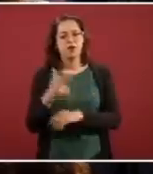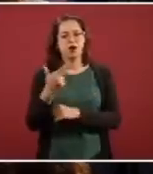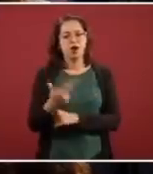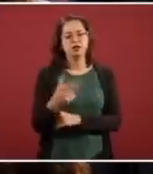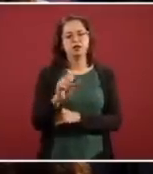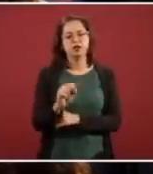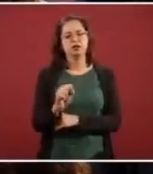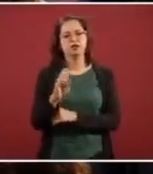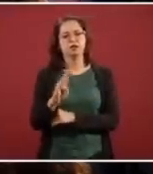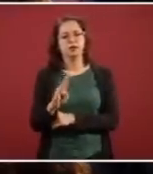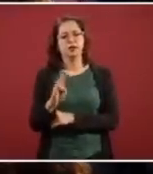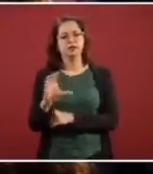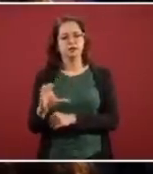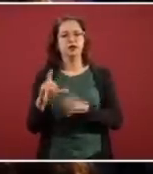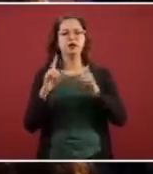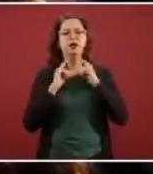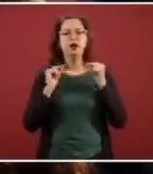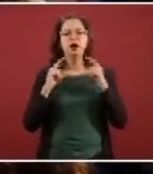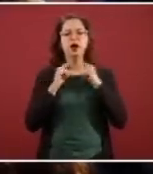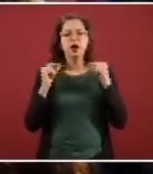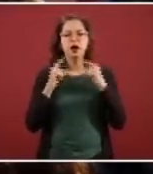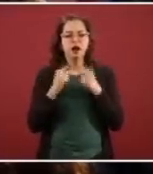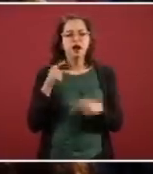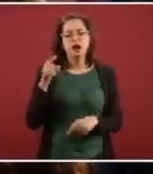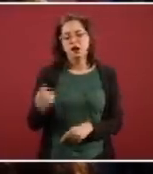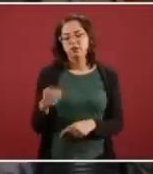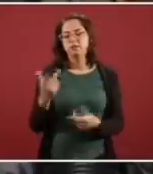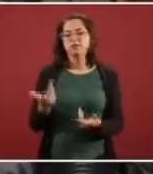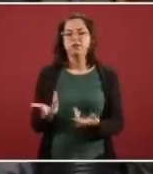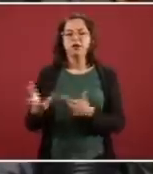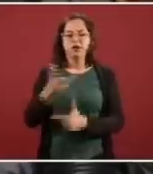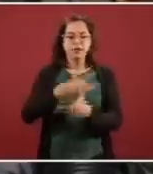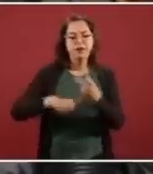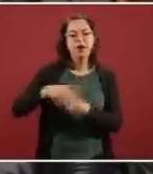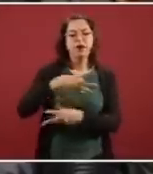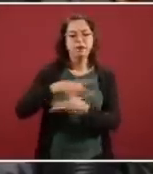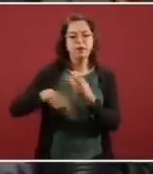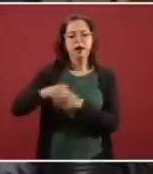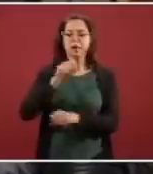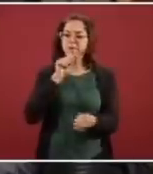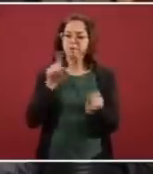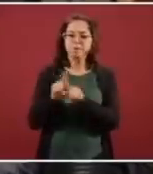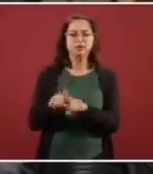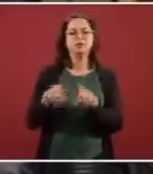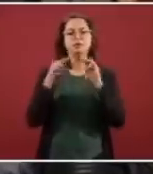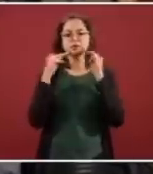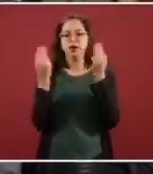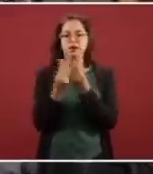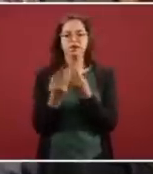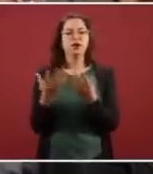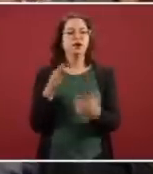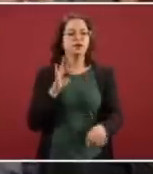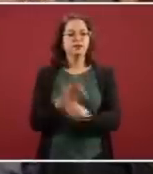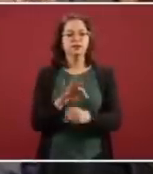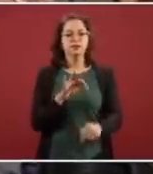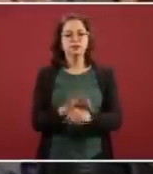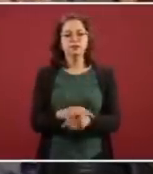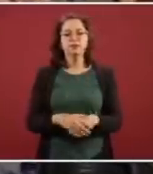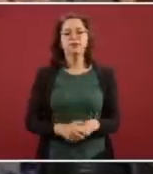HSBC había lavado 881 millones de ese mismo cártel durante el